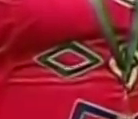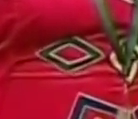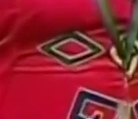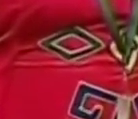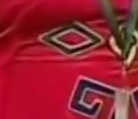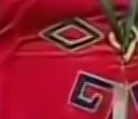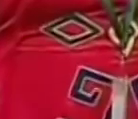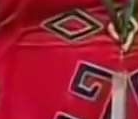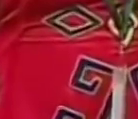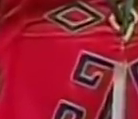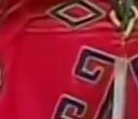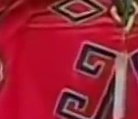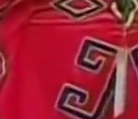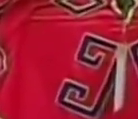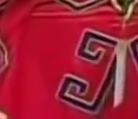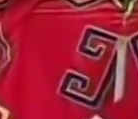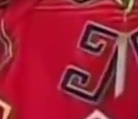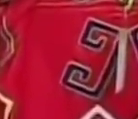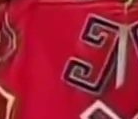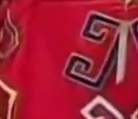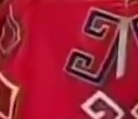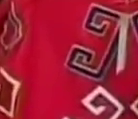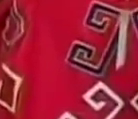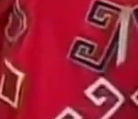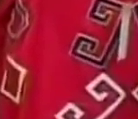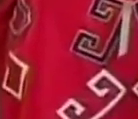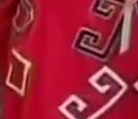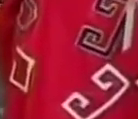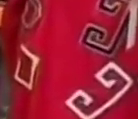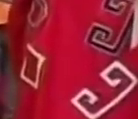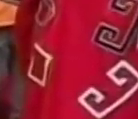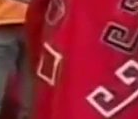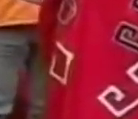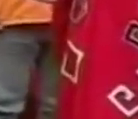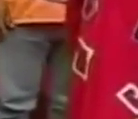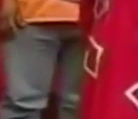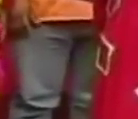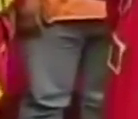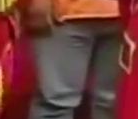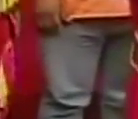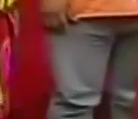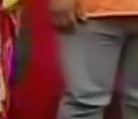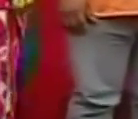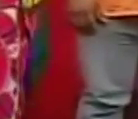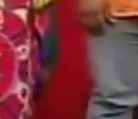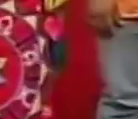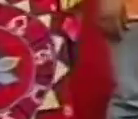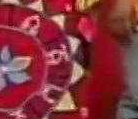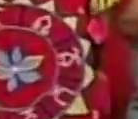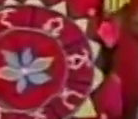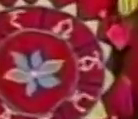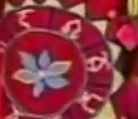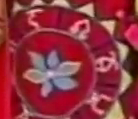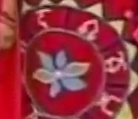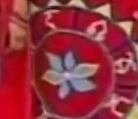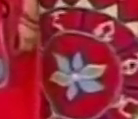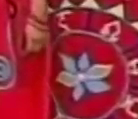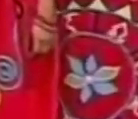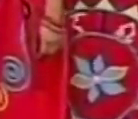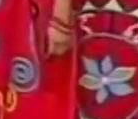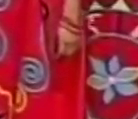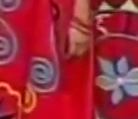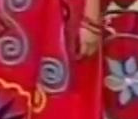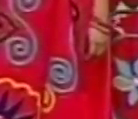Aquí no hay cobardes. Ni nadie será de esta tierra que es nuestra. A continuación, ritual